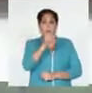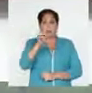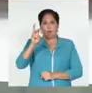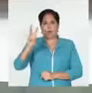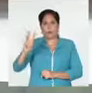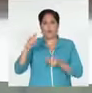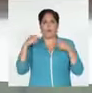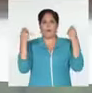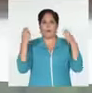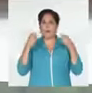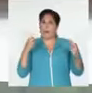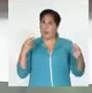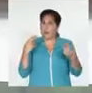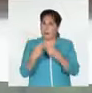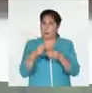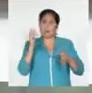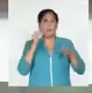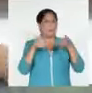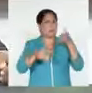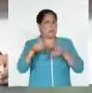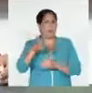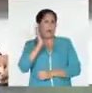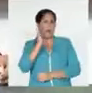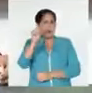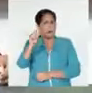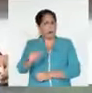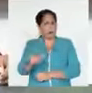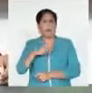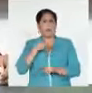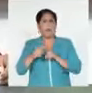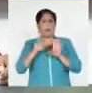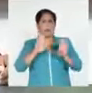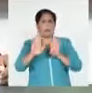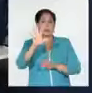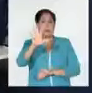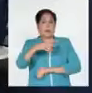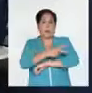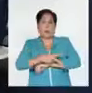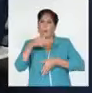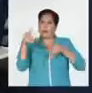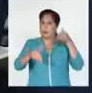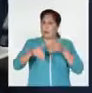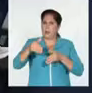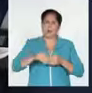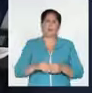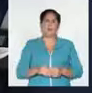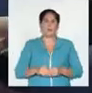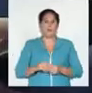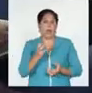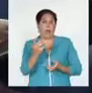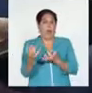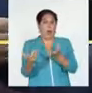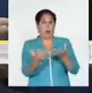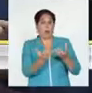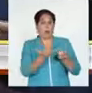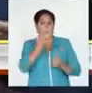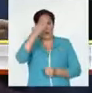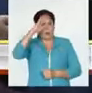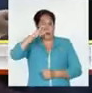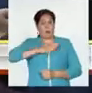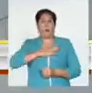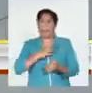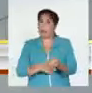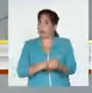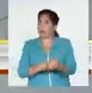al evento asisten conferencistas y expositores de cinco países la cocina cubana es resultado de la